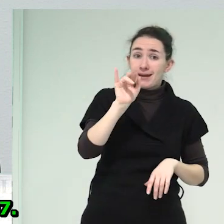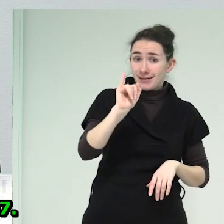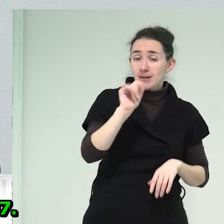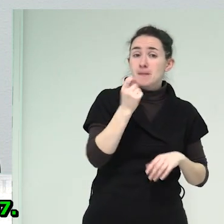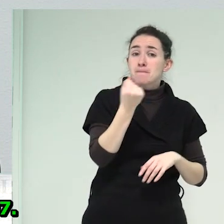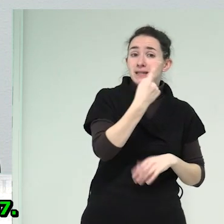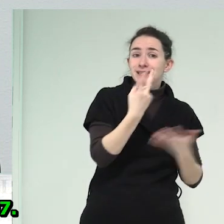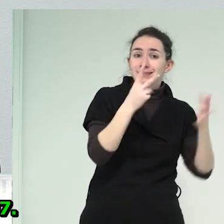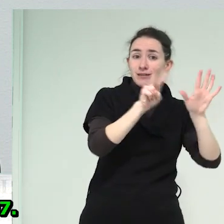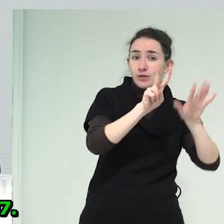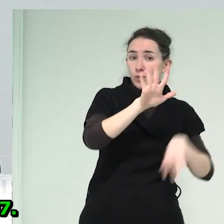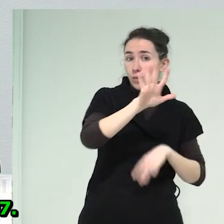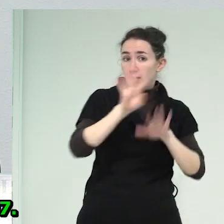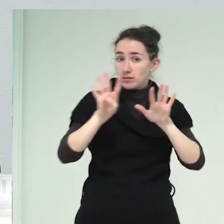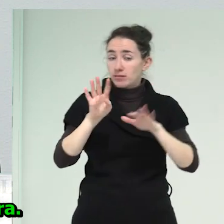1759 a